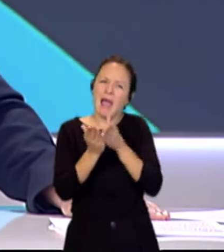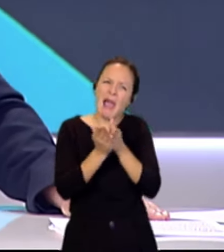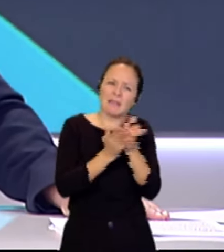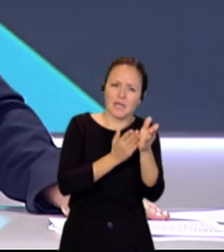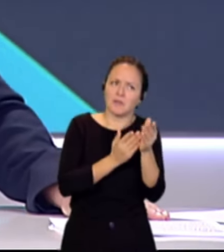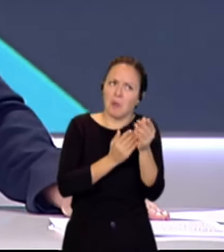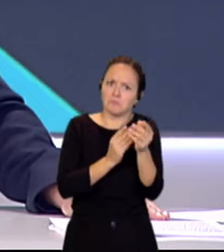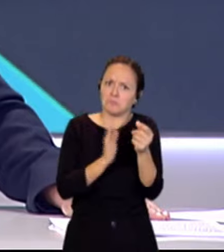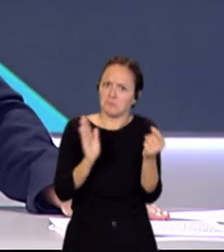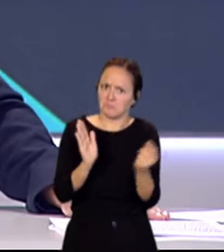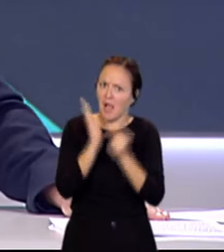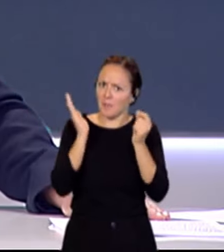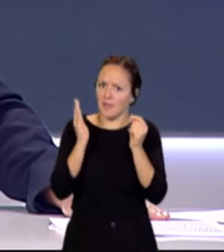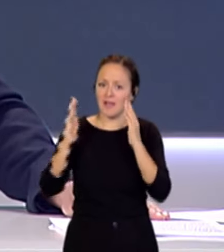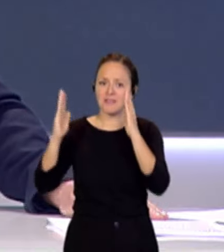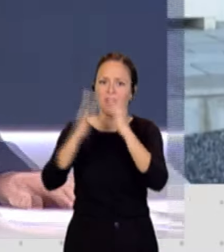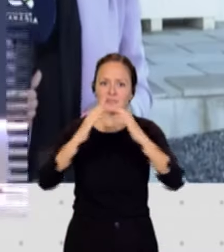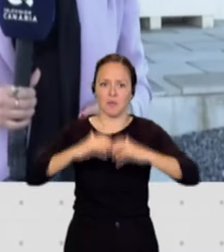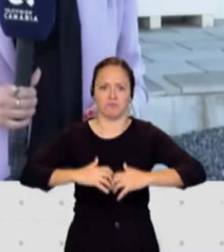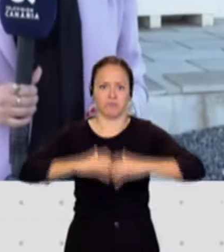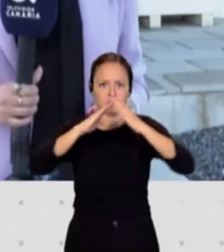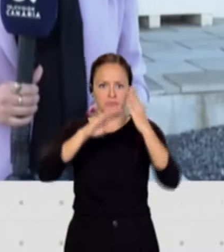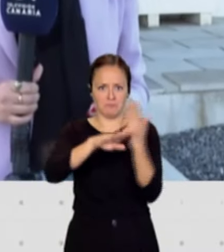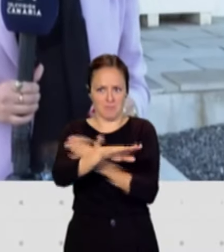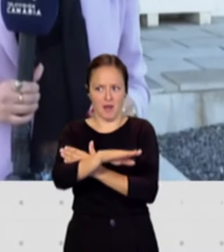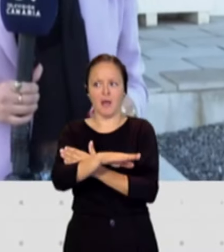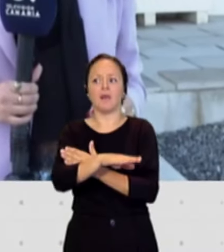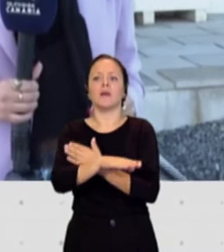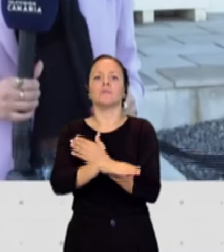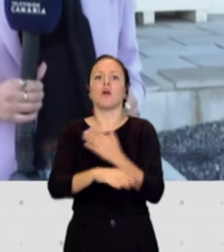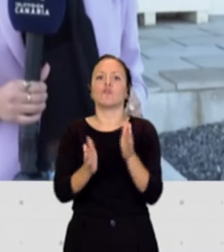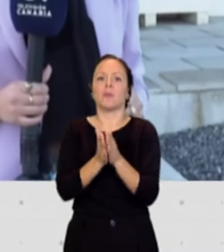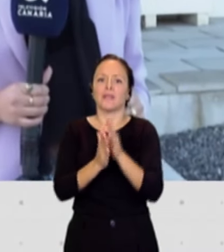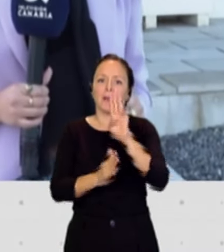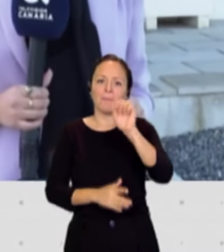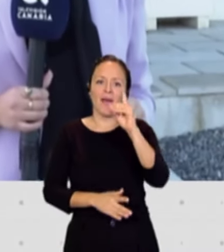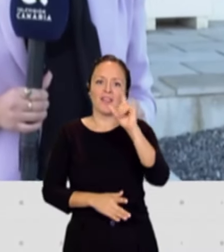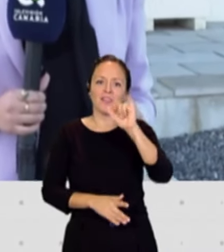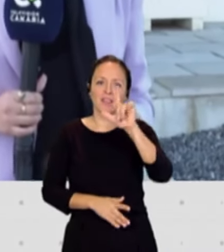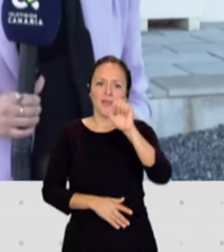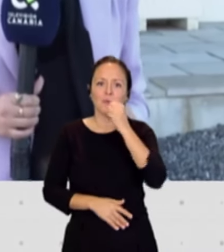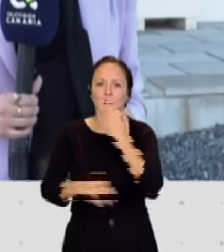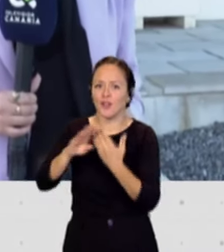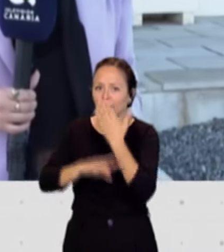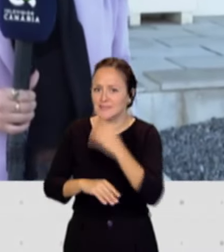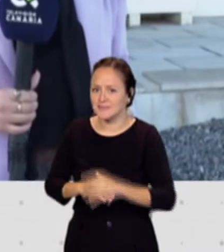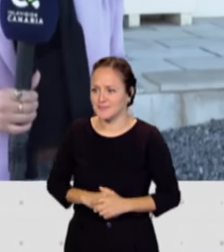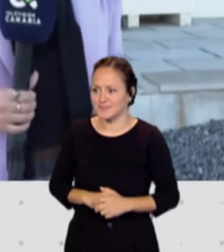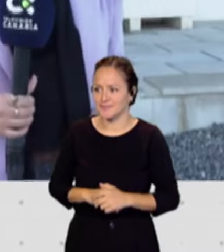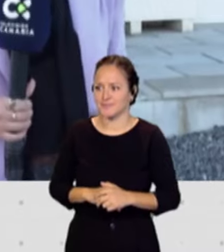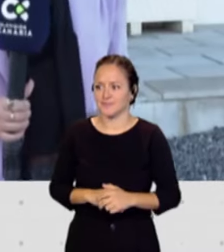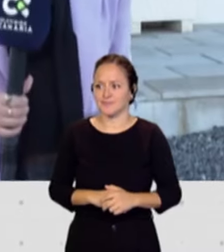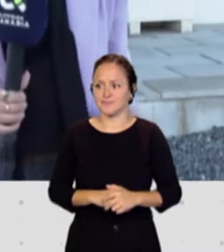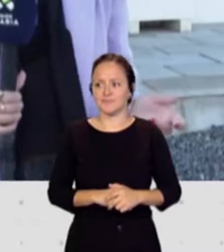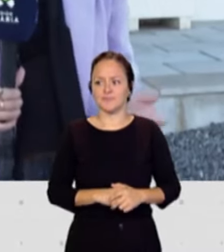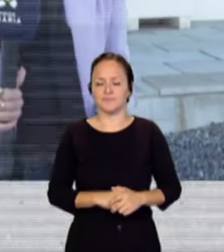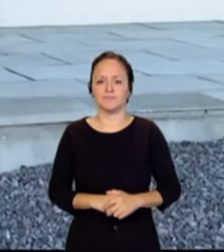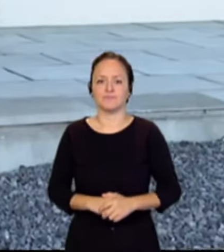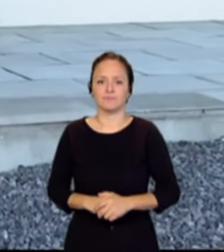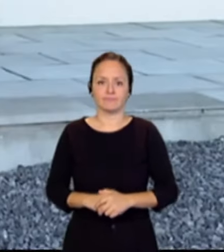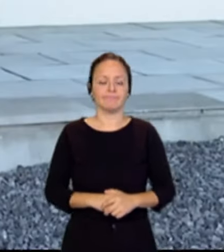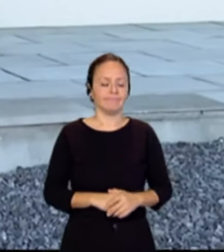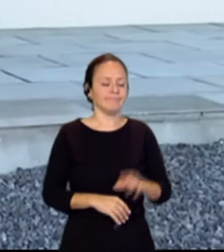rápida las casas modulares prefabricadas Gema Padilla qué tal Muy buenos días Pues